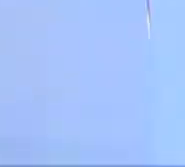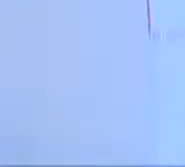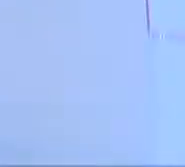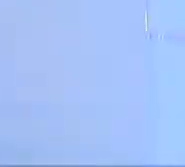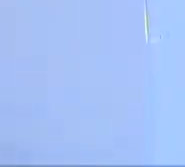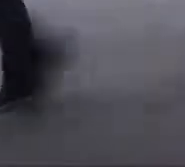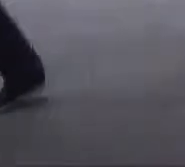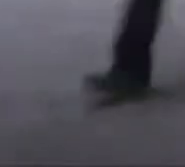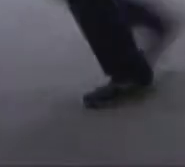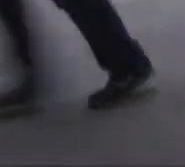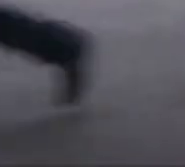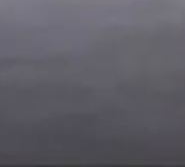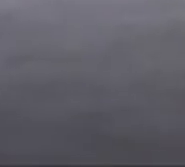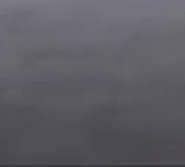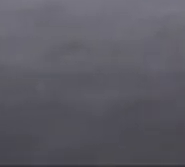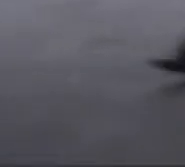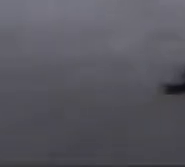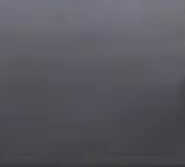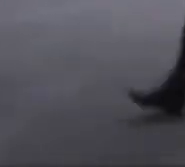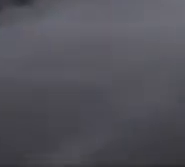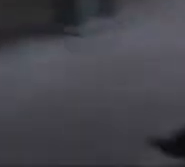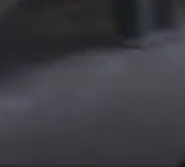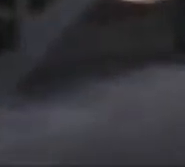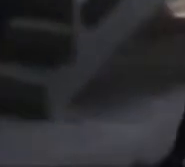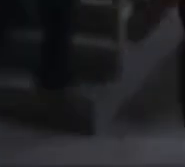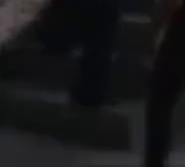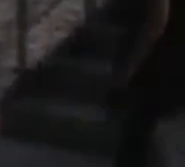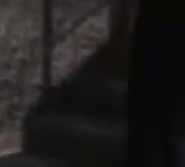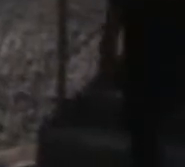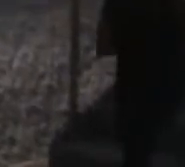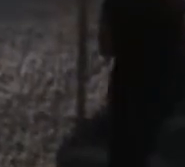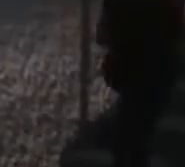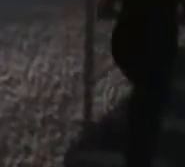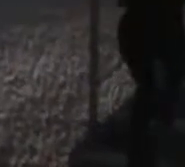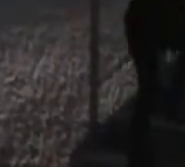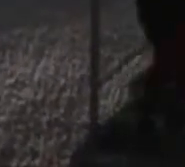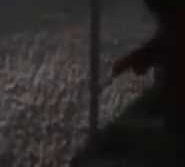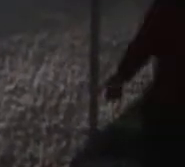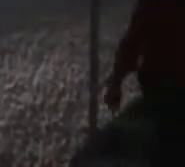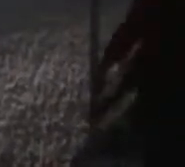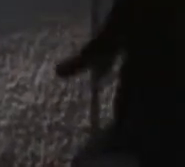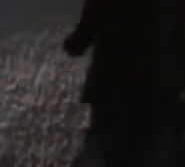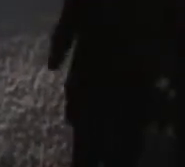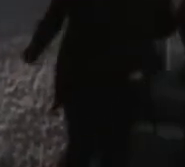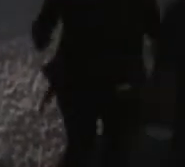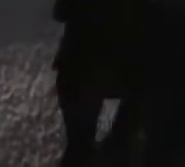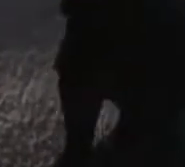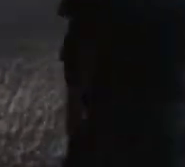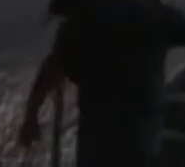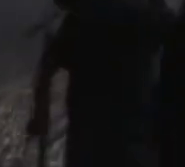izquierda que los dirigirá hacia la escalera de emergencia la cual tendrán que que ascender con